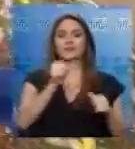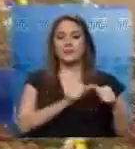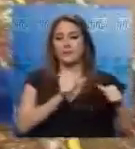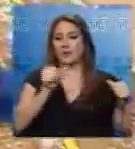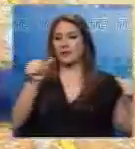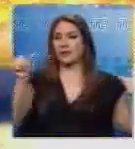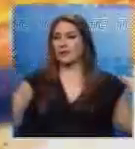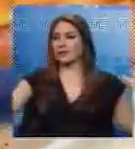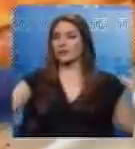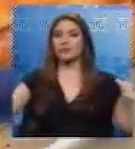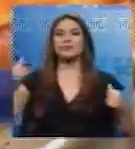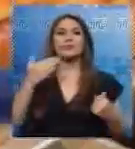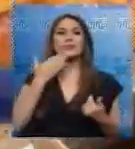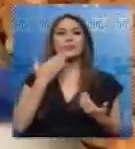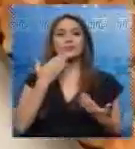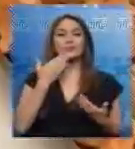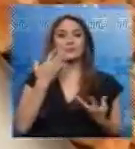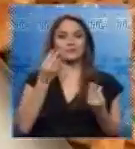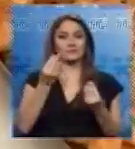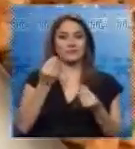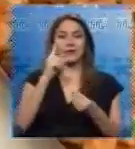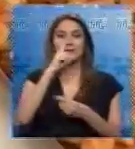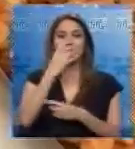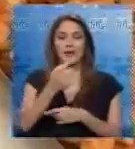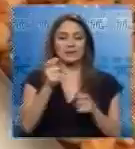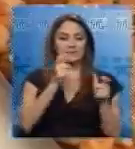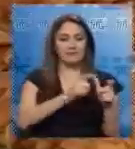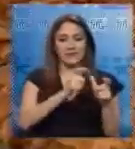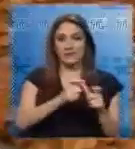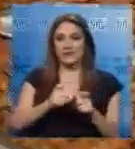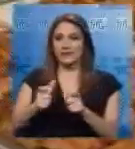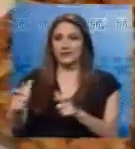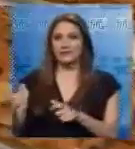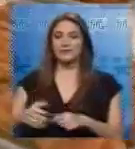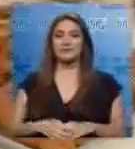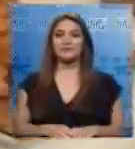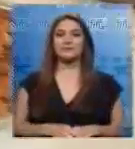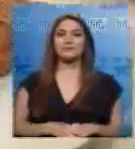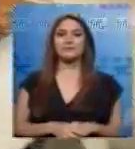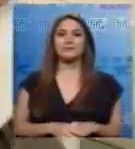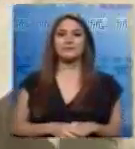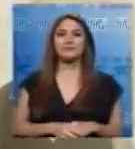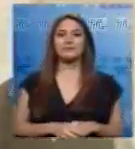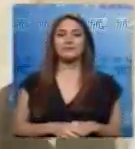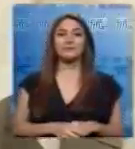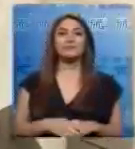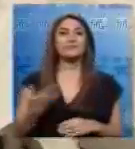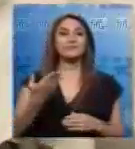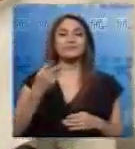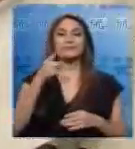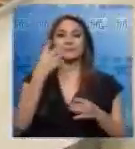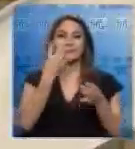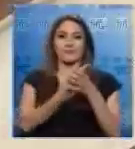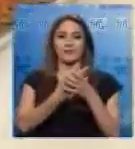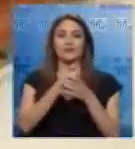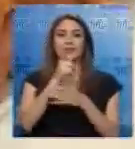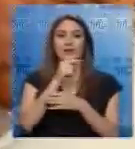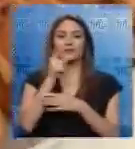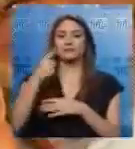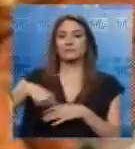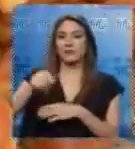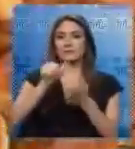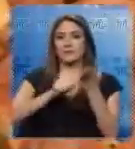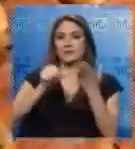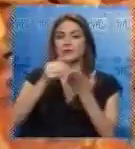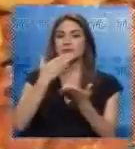metros. Y ellas 400, pero más pequeñas. Bueno, dentro del nuevo modelo de gestión penitenciaria impulsado por nuestra señora